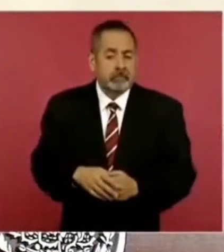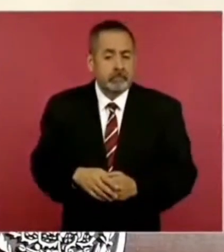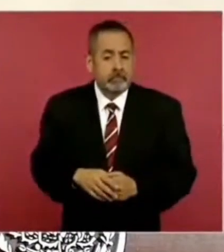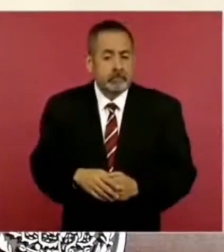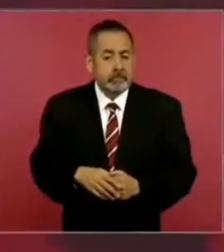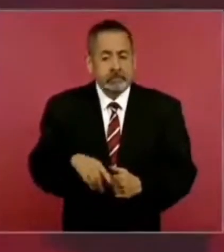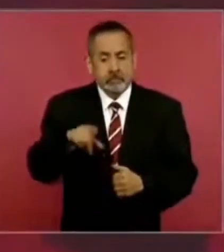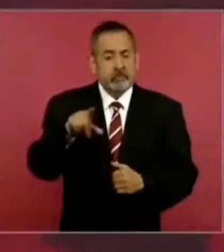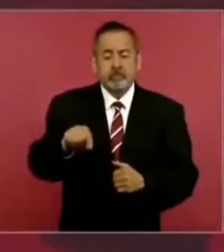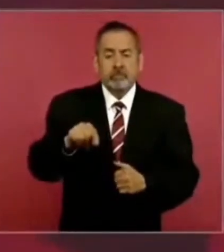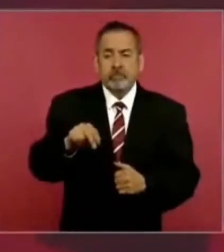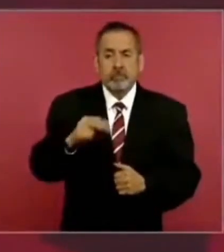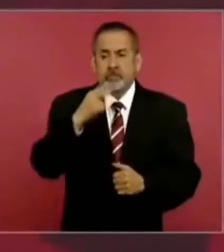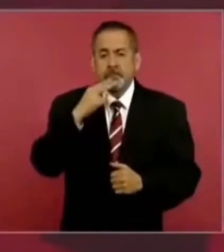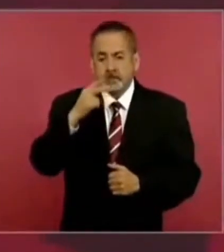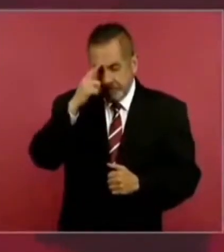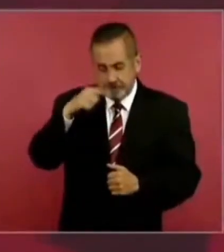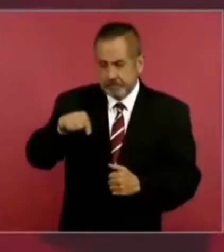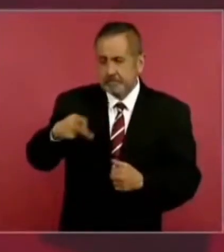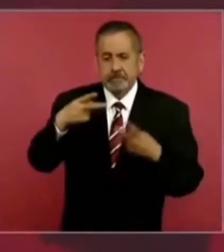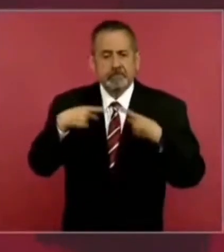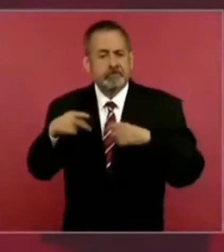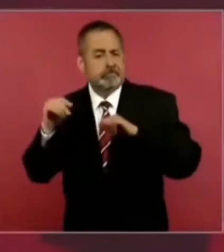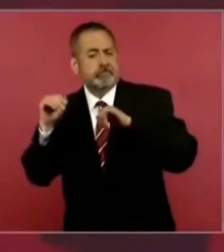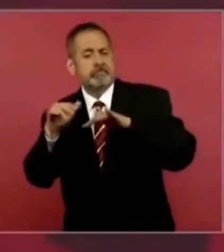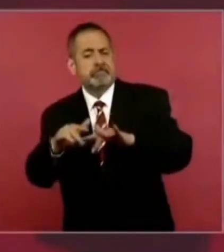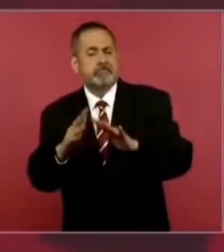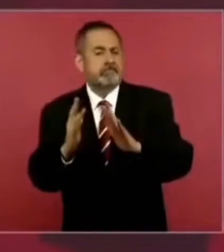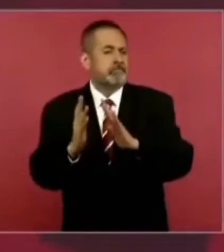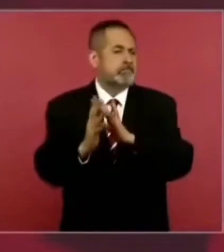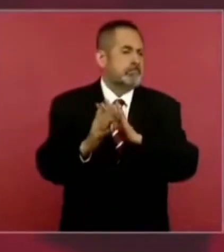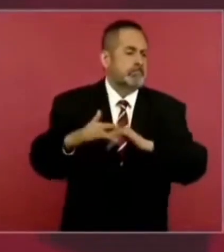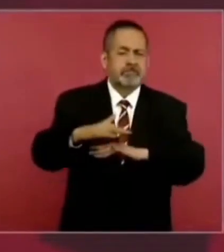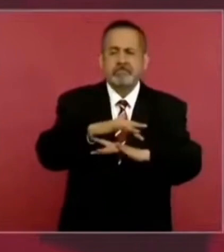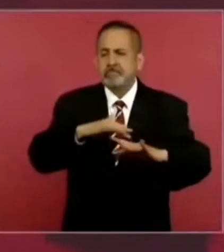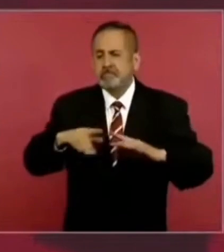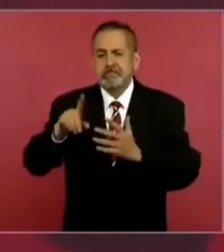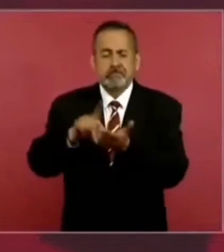para la convivencia de personas, de seres humanos.